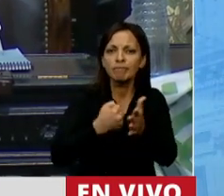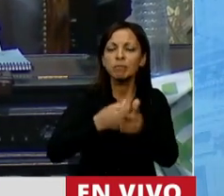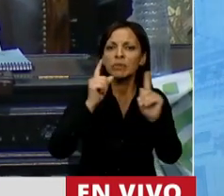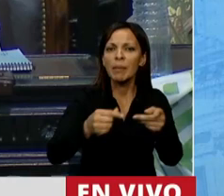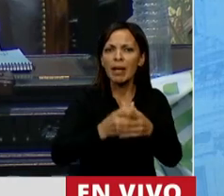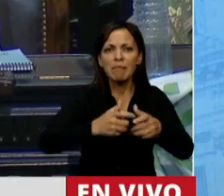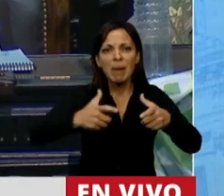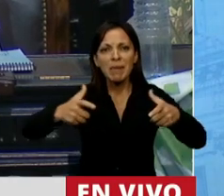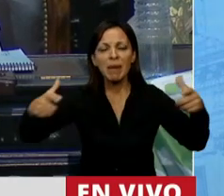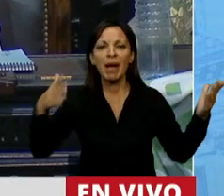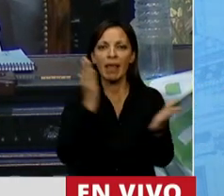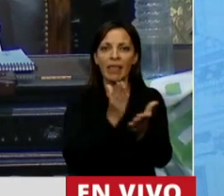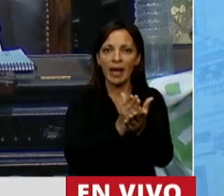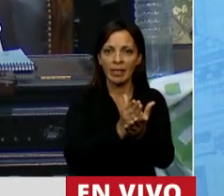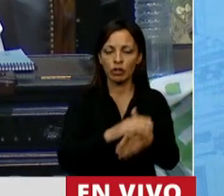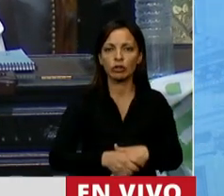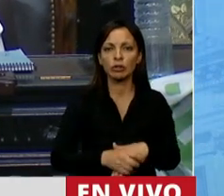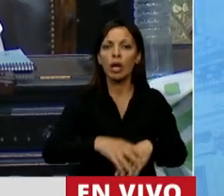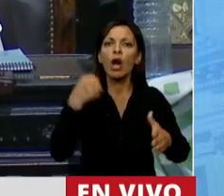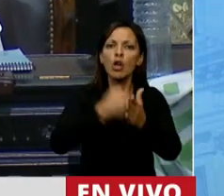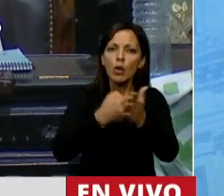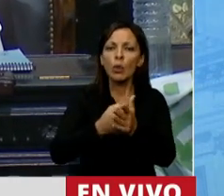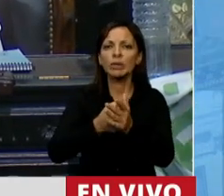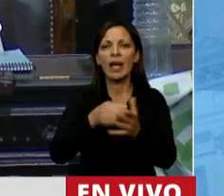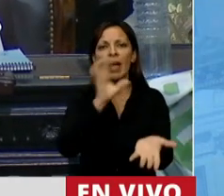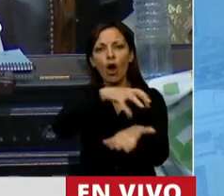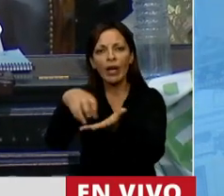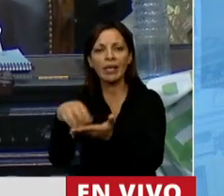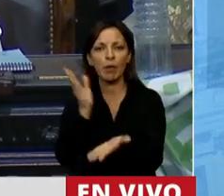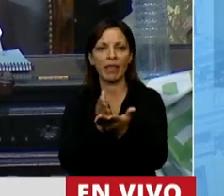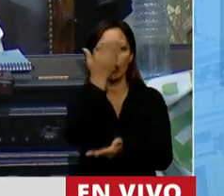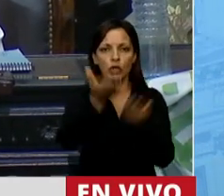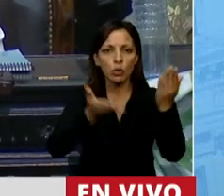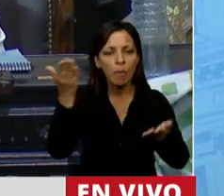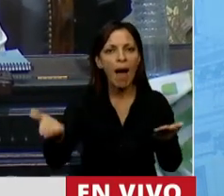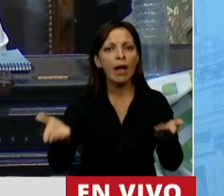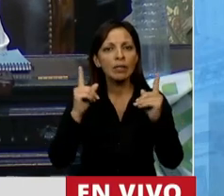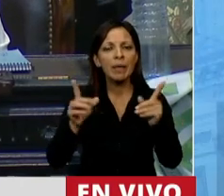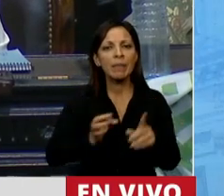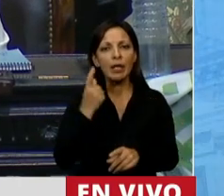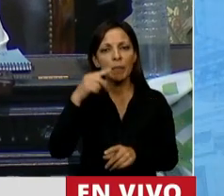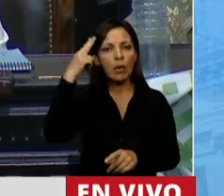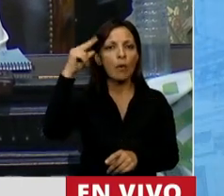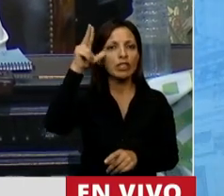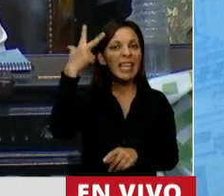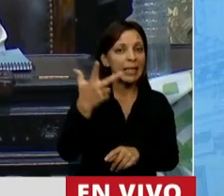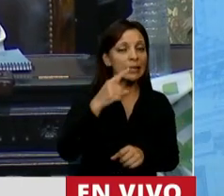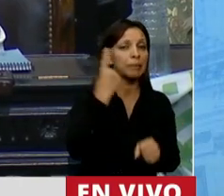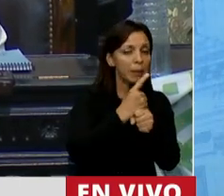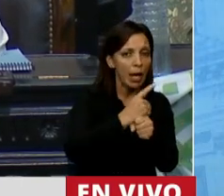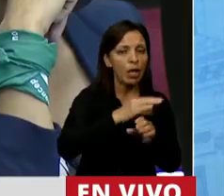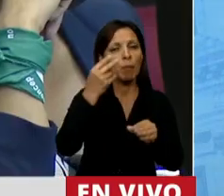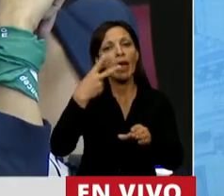las fronteras de los derechos posibles. La larga lucha de los organismos de derechos humanos, que en el 83 primero y a partir